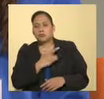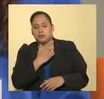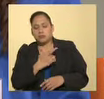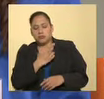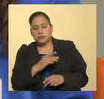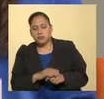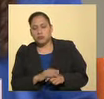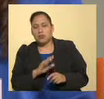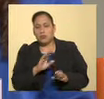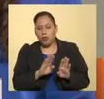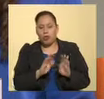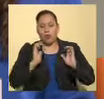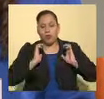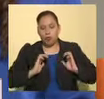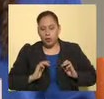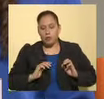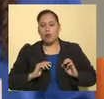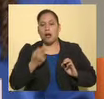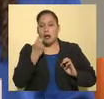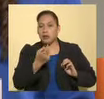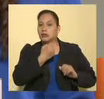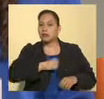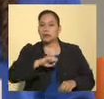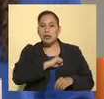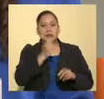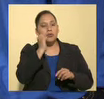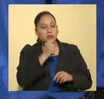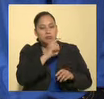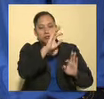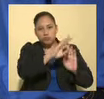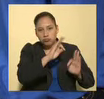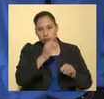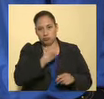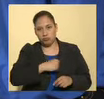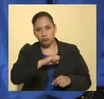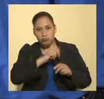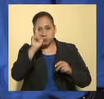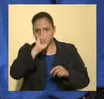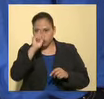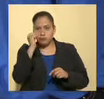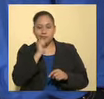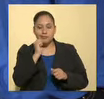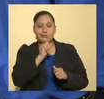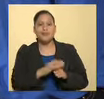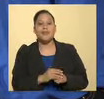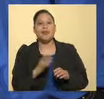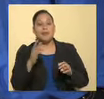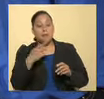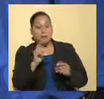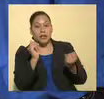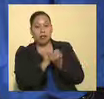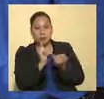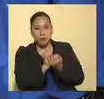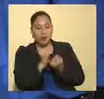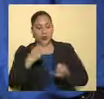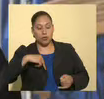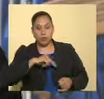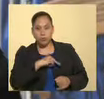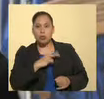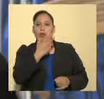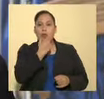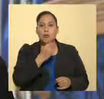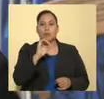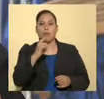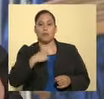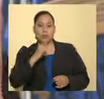de la idea de cuerpo sea lo más saludable posible. Pero también ahí los roles, la manera en la que nos jugamos como varón o